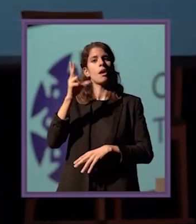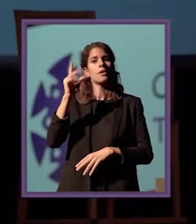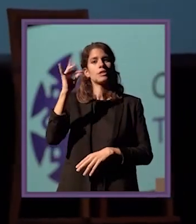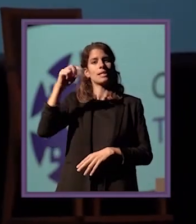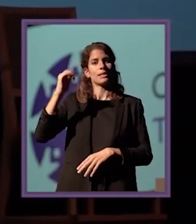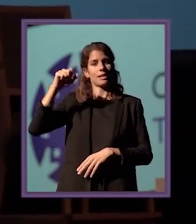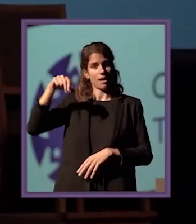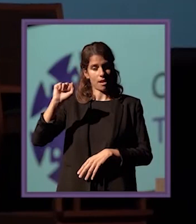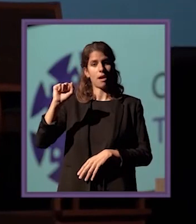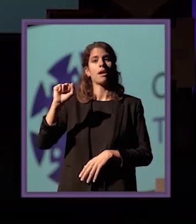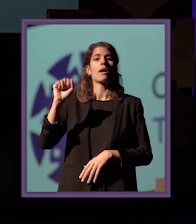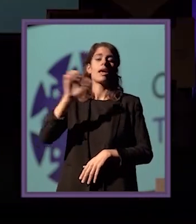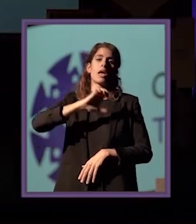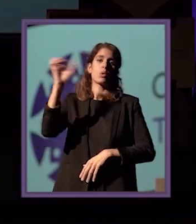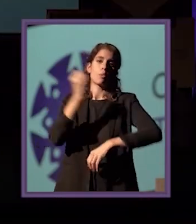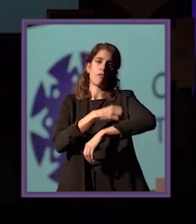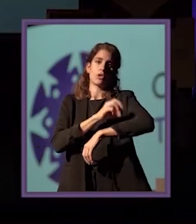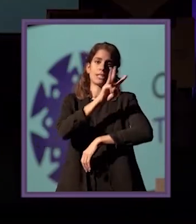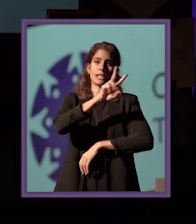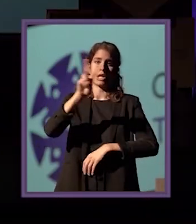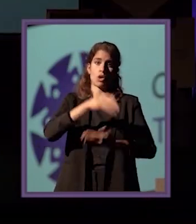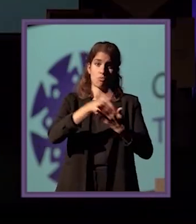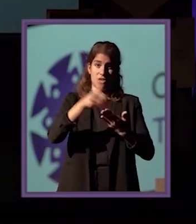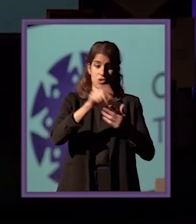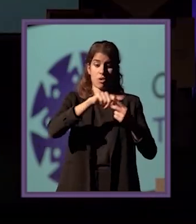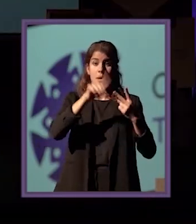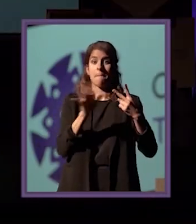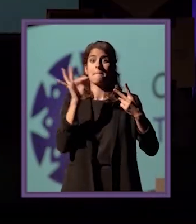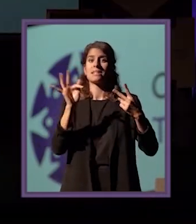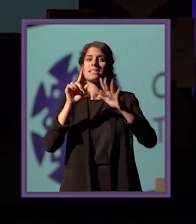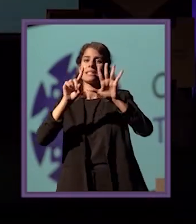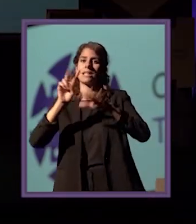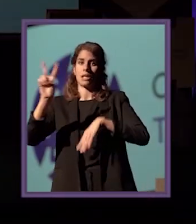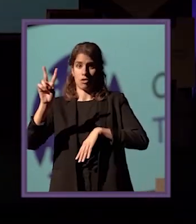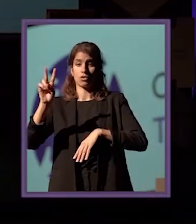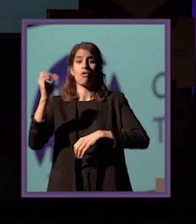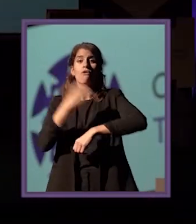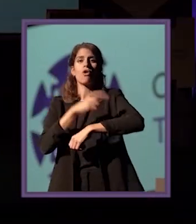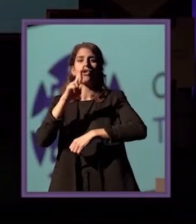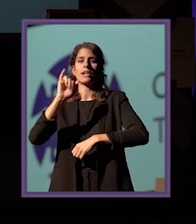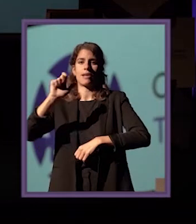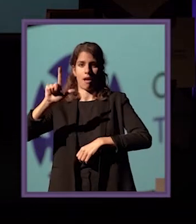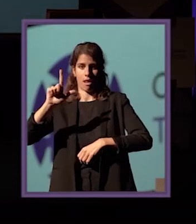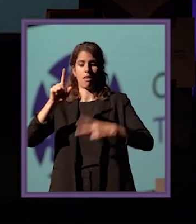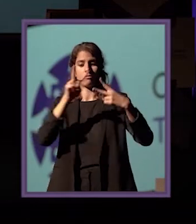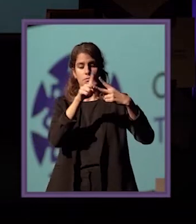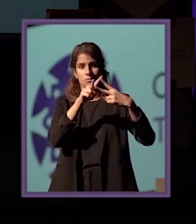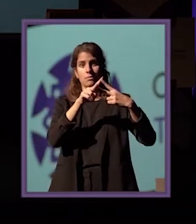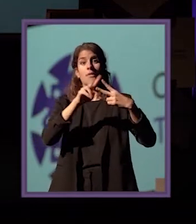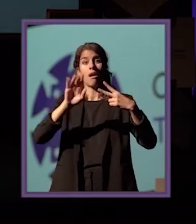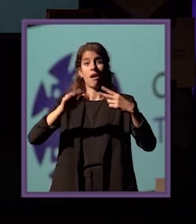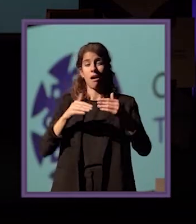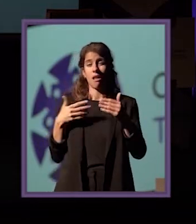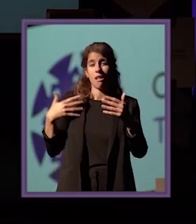millones de euros, a los que se suman estos fondos de Europa, 66 millones que vienen de los fondos RIAD y que tenemos que gastarlo de aquí al año